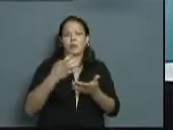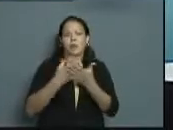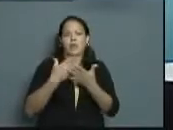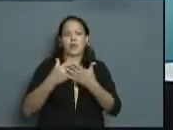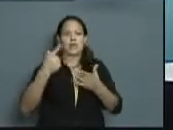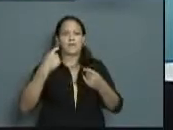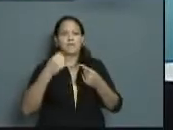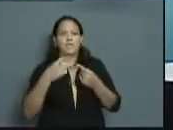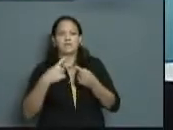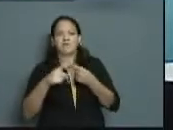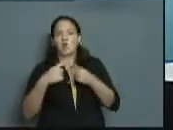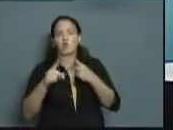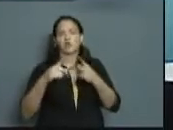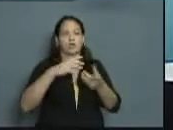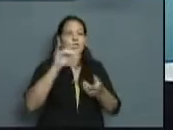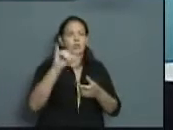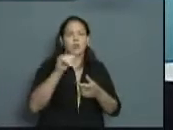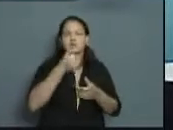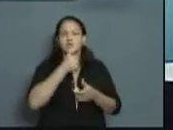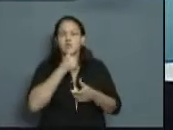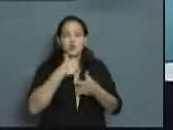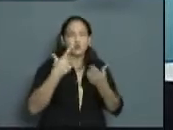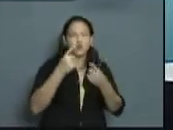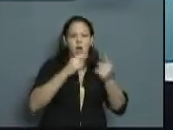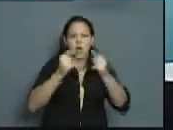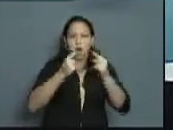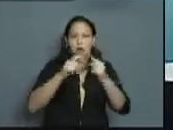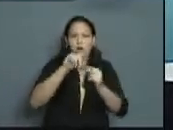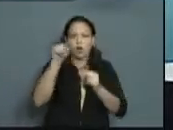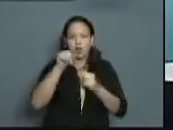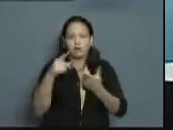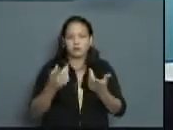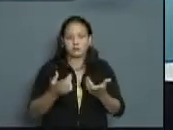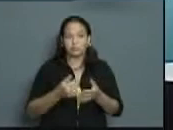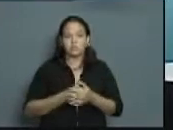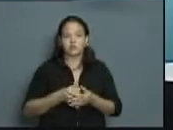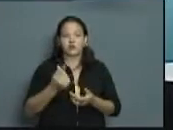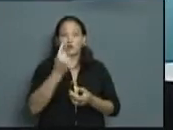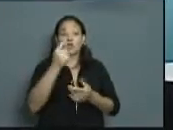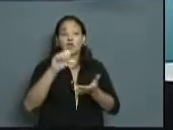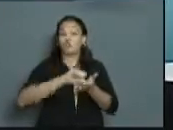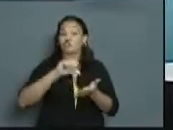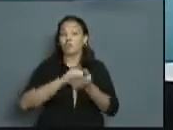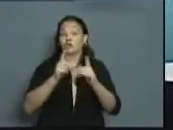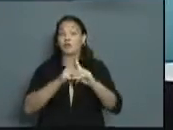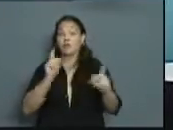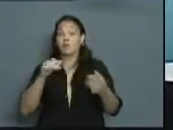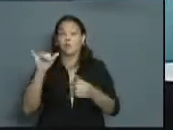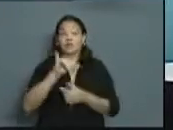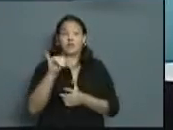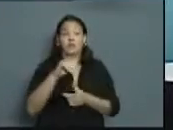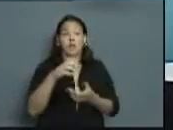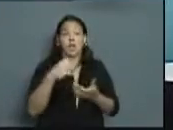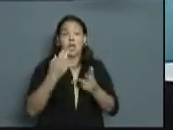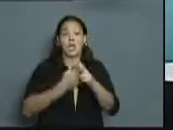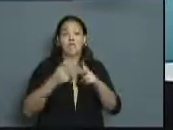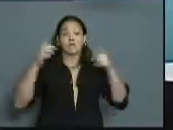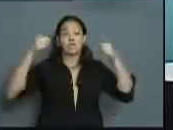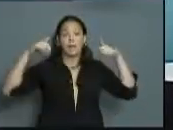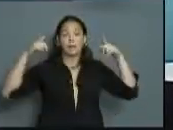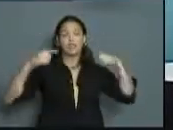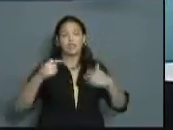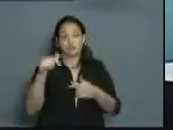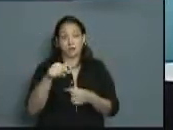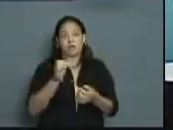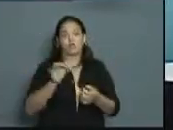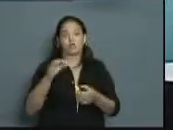la COVID-19 y también sospechosos en nuestra provincia de Holguín. Uno de ellos es la escuela conocida como Los Camilitos, aquí